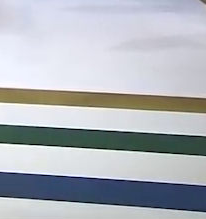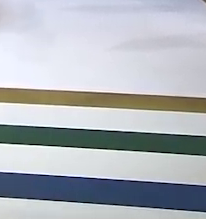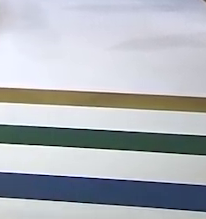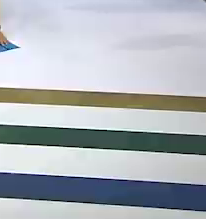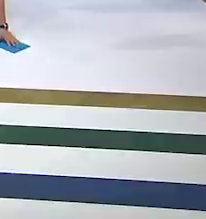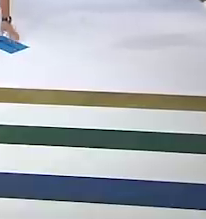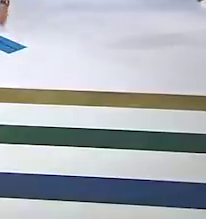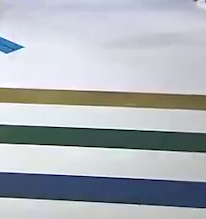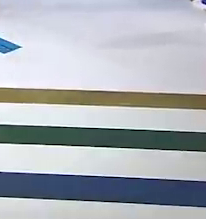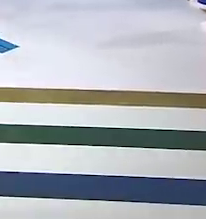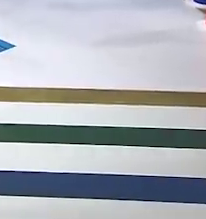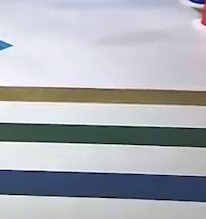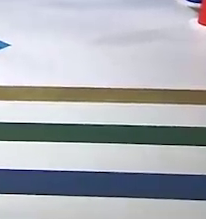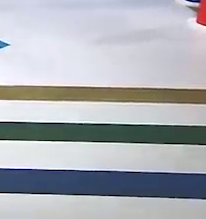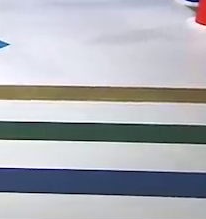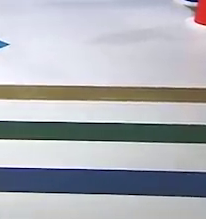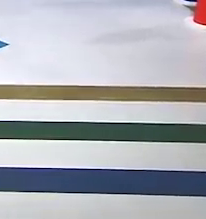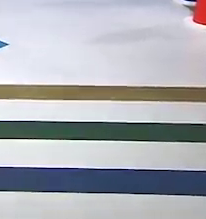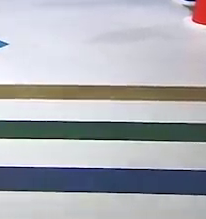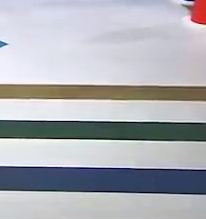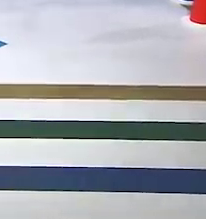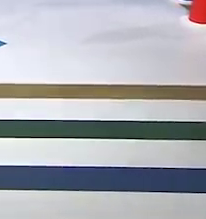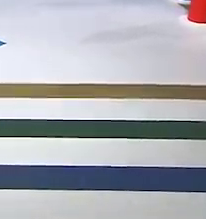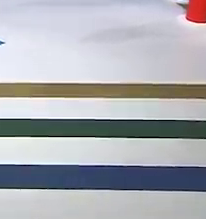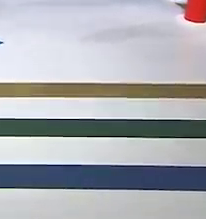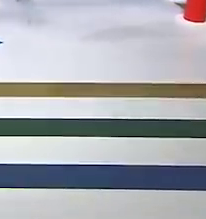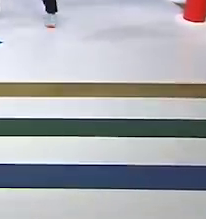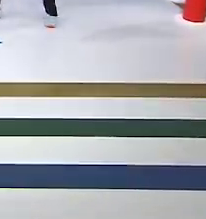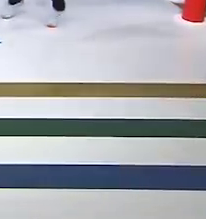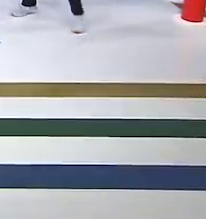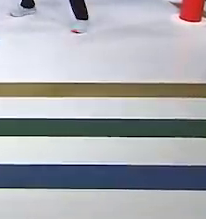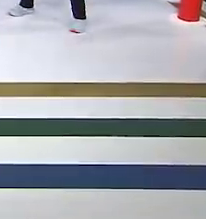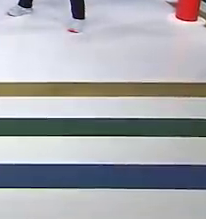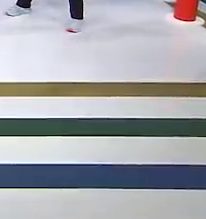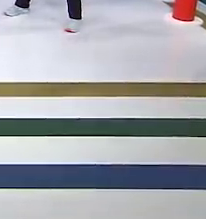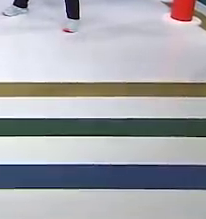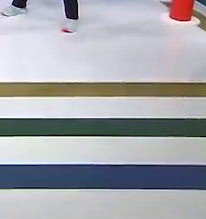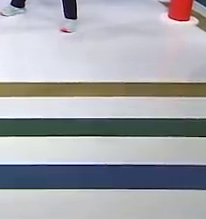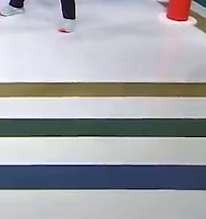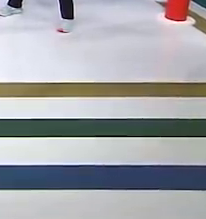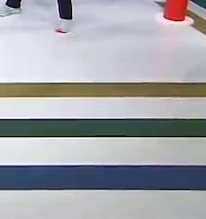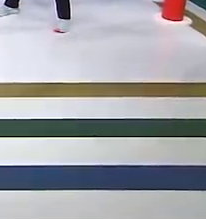allá! Más largo. Yo te doy la percusión. Ahora.